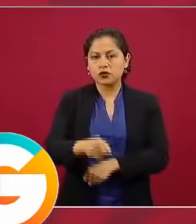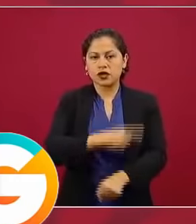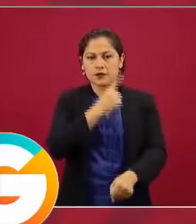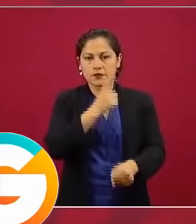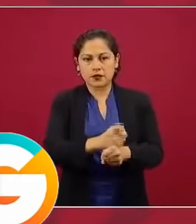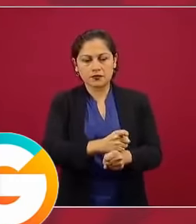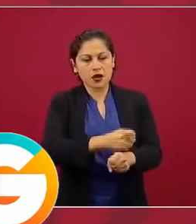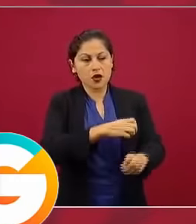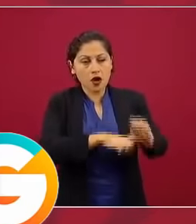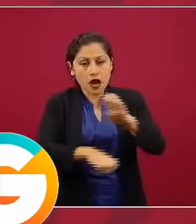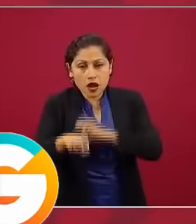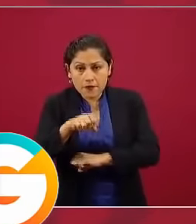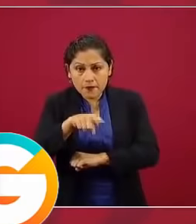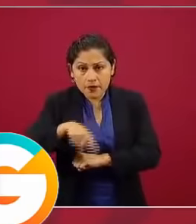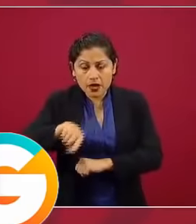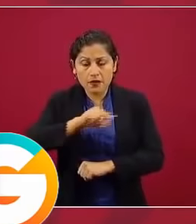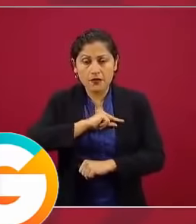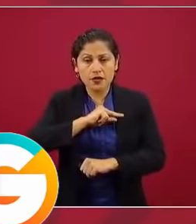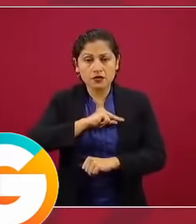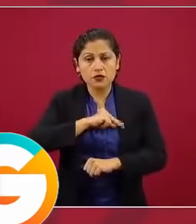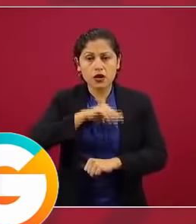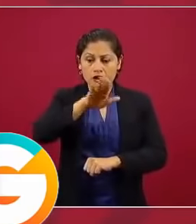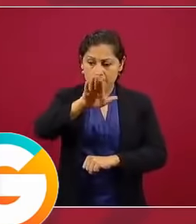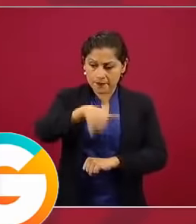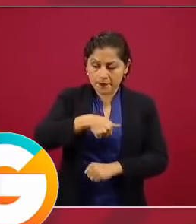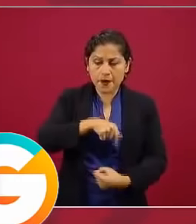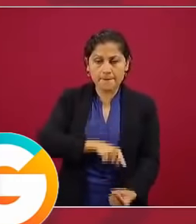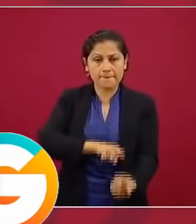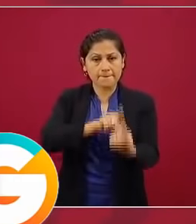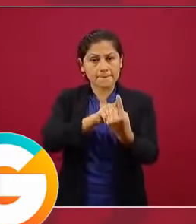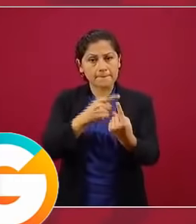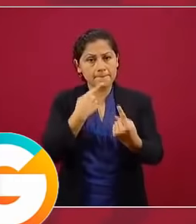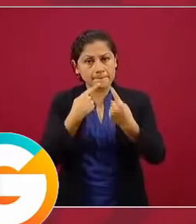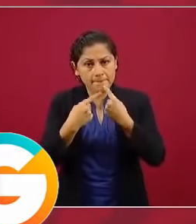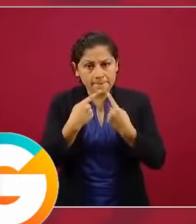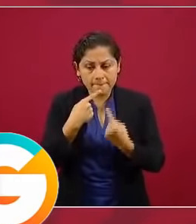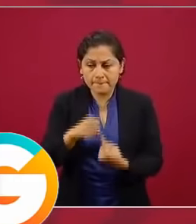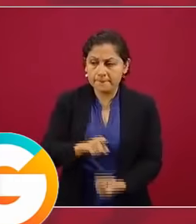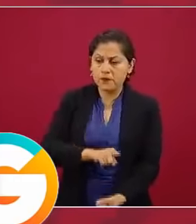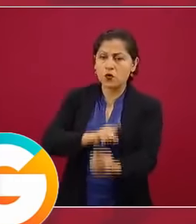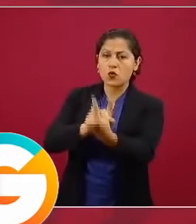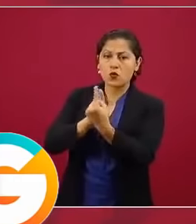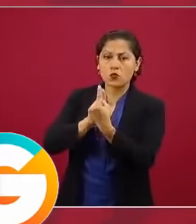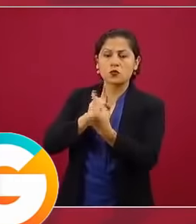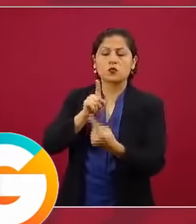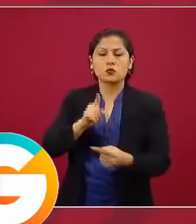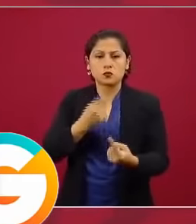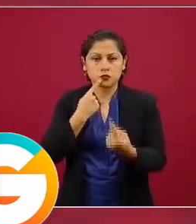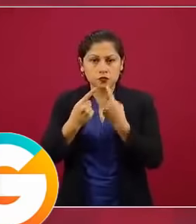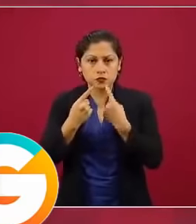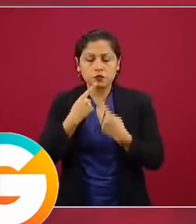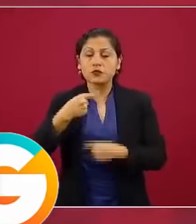una. ¿Todas? Al mismo tiempo he dado la instrucción de que